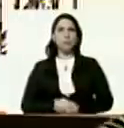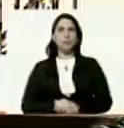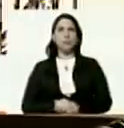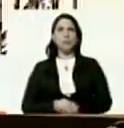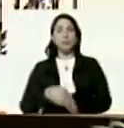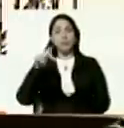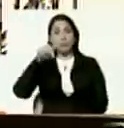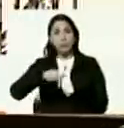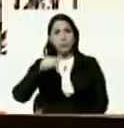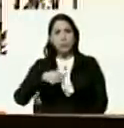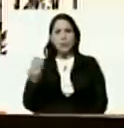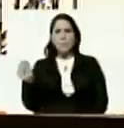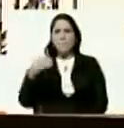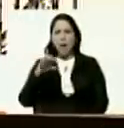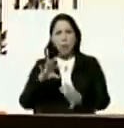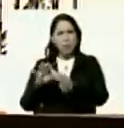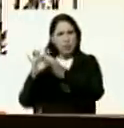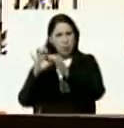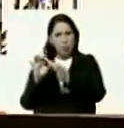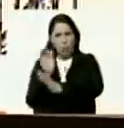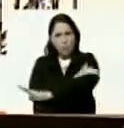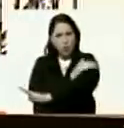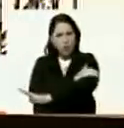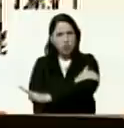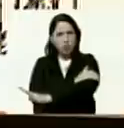Hoy están más unidos.